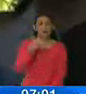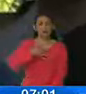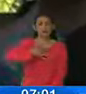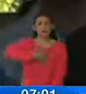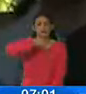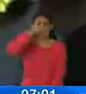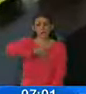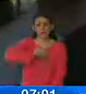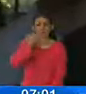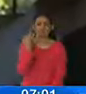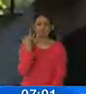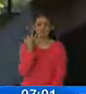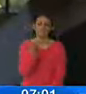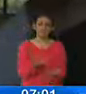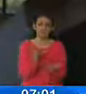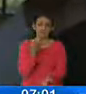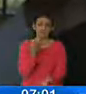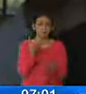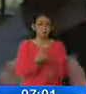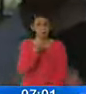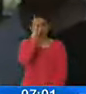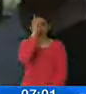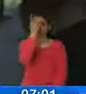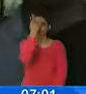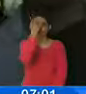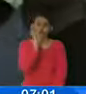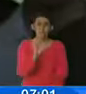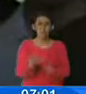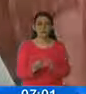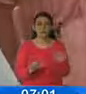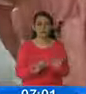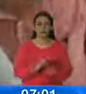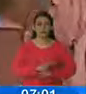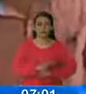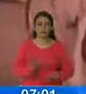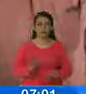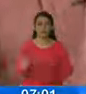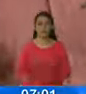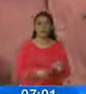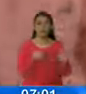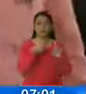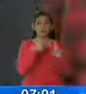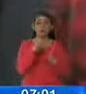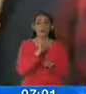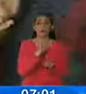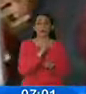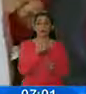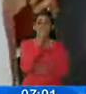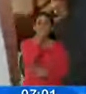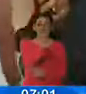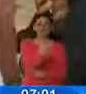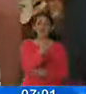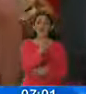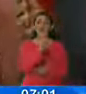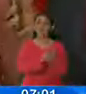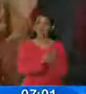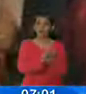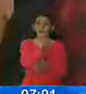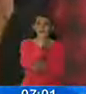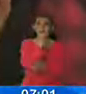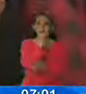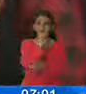seriedad para creer que esto es una dificultad de carácter administrativo. Mientras que Washington Pesantes acudió a las urnas junto con su